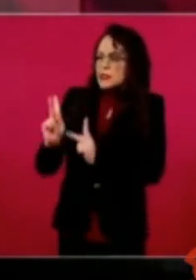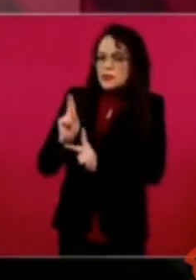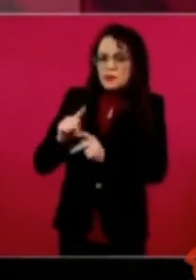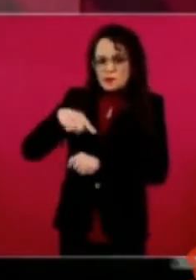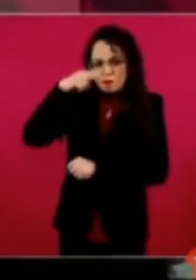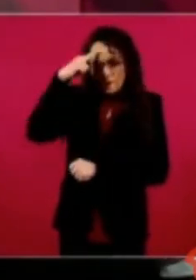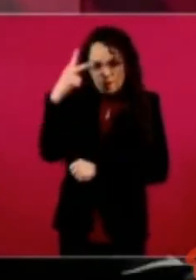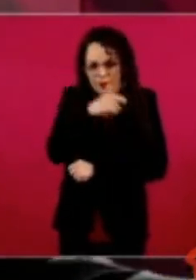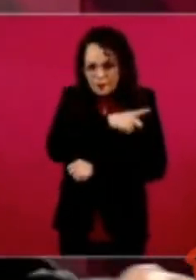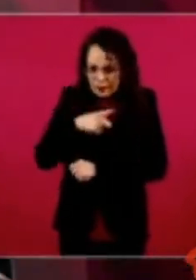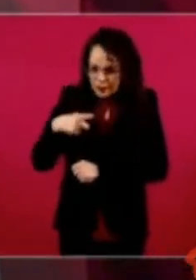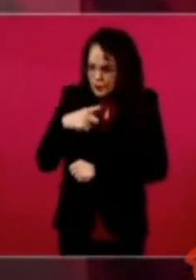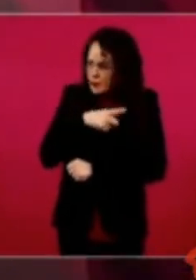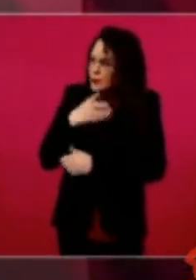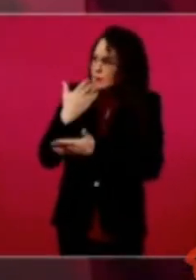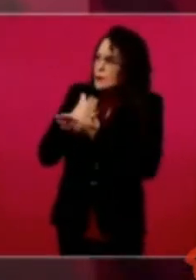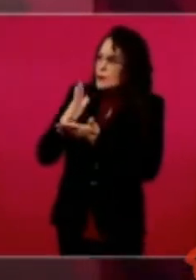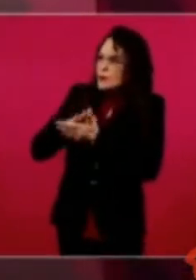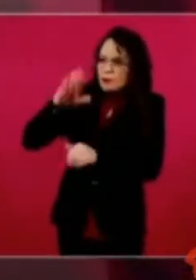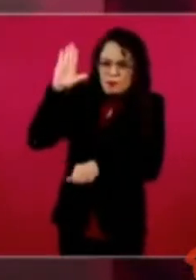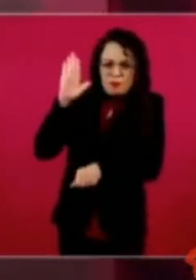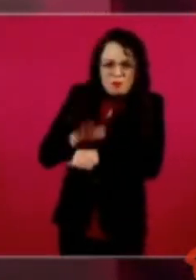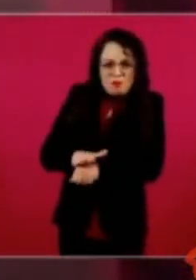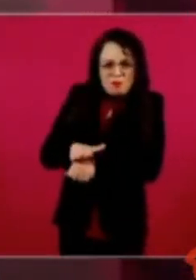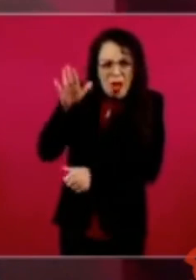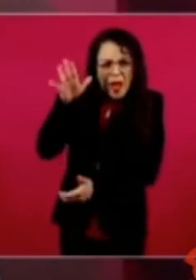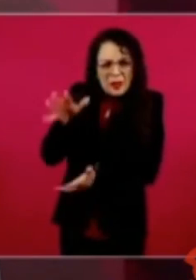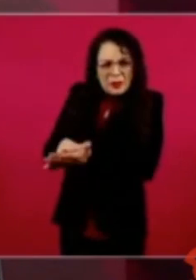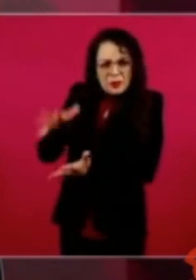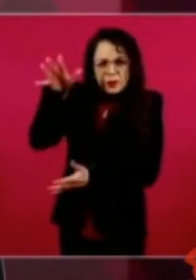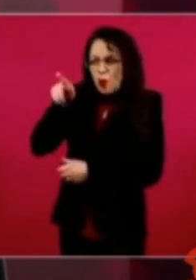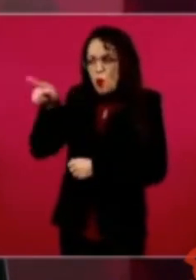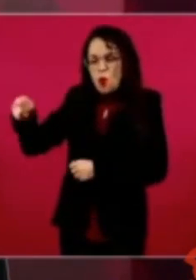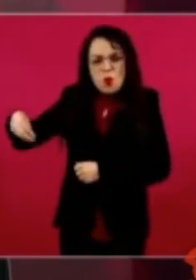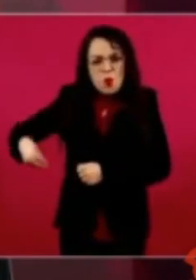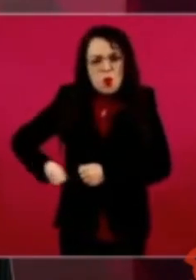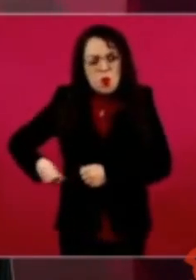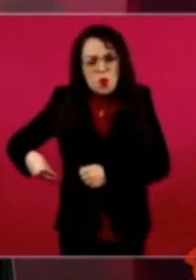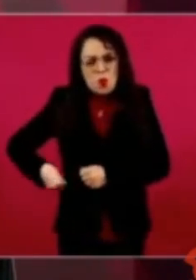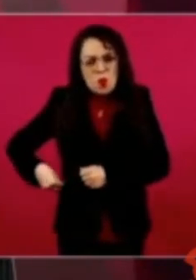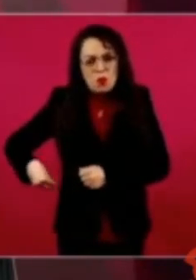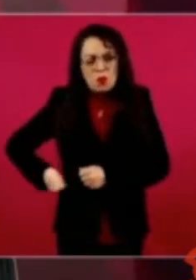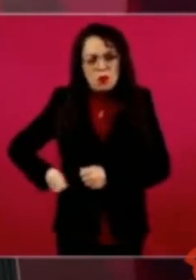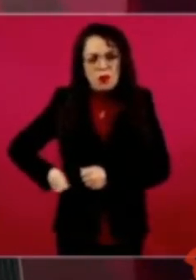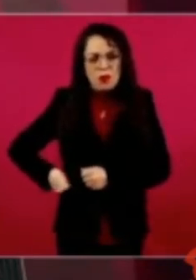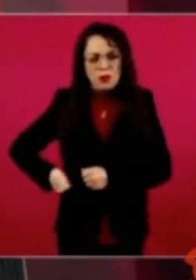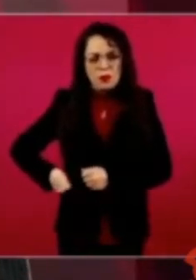se puede probar. y fue el primero